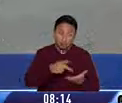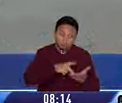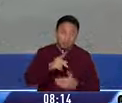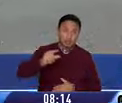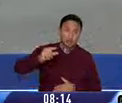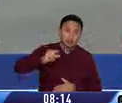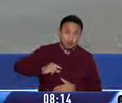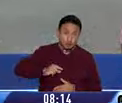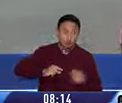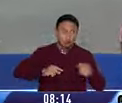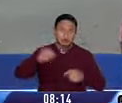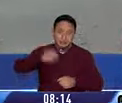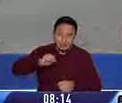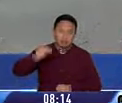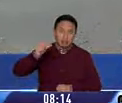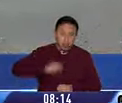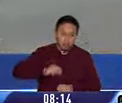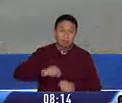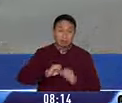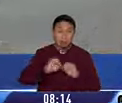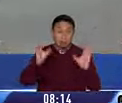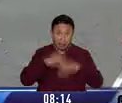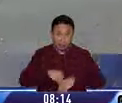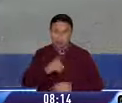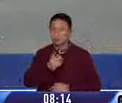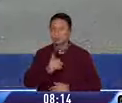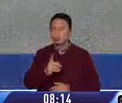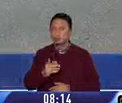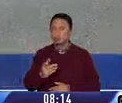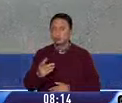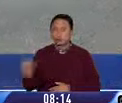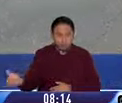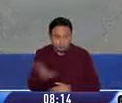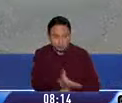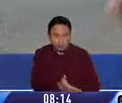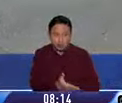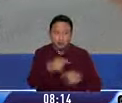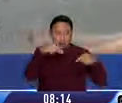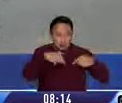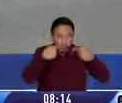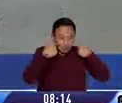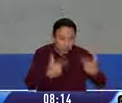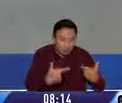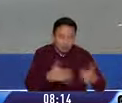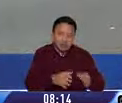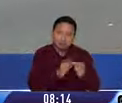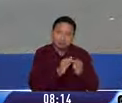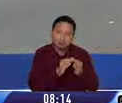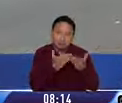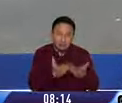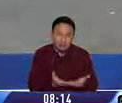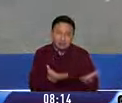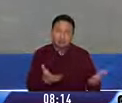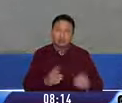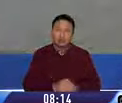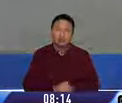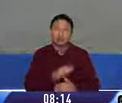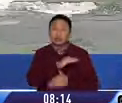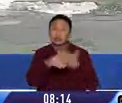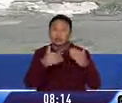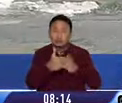están ganando, no están gratis. Que vengan, miren las calles y es en toda la